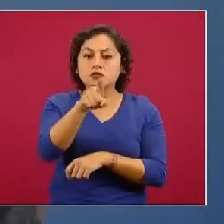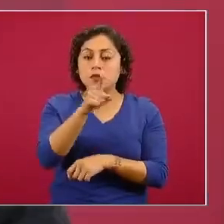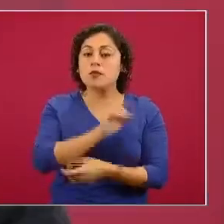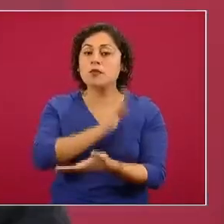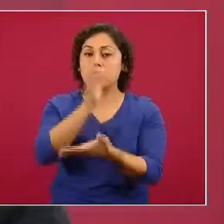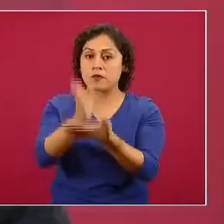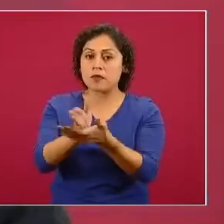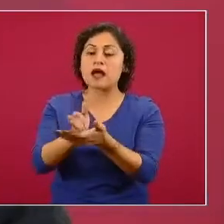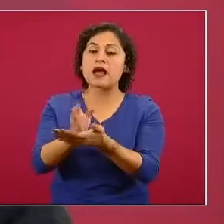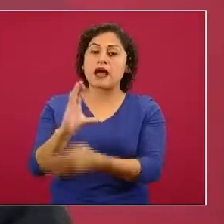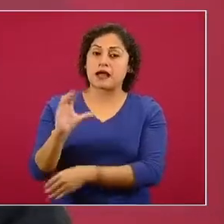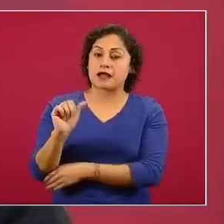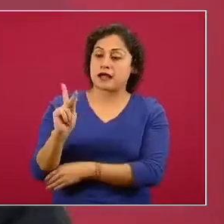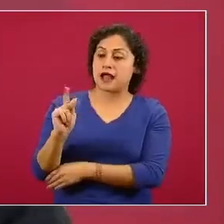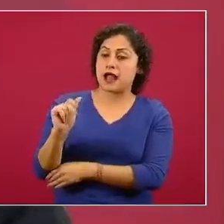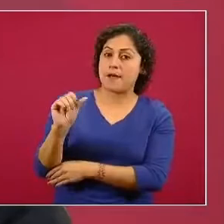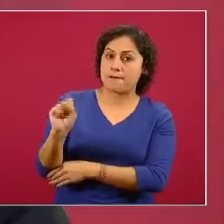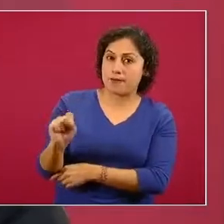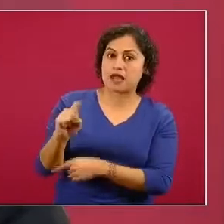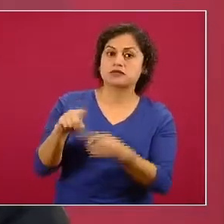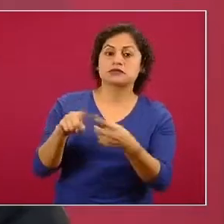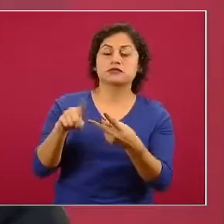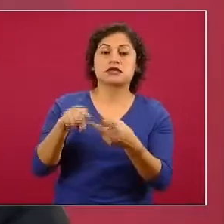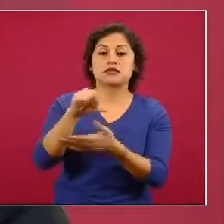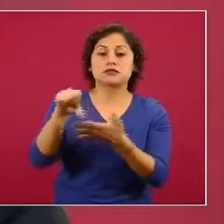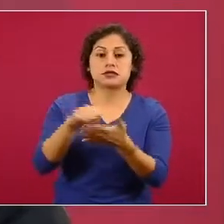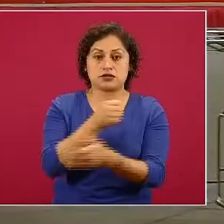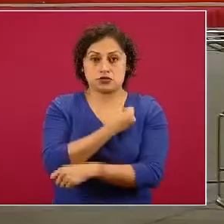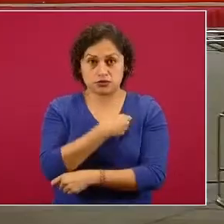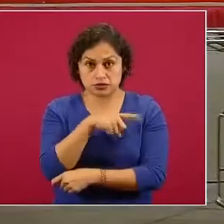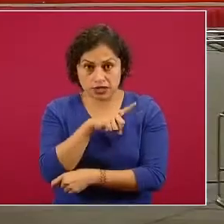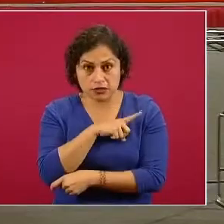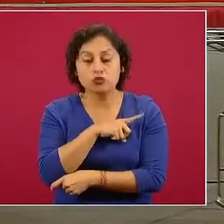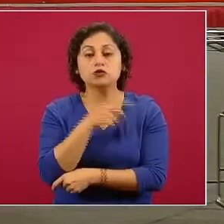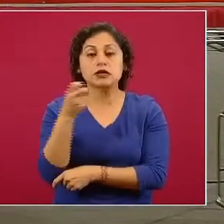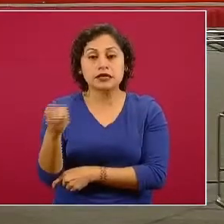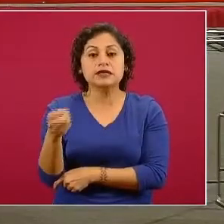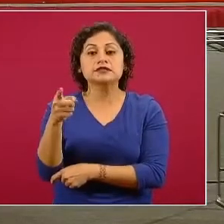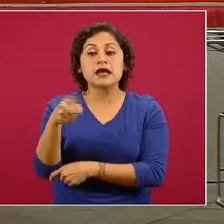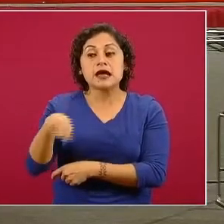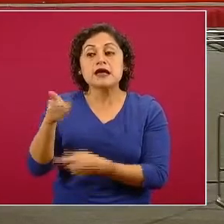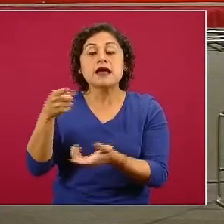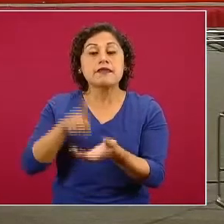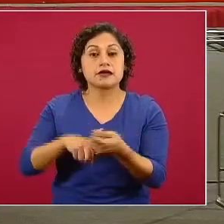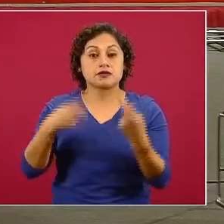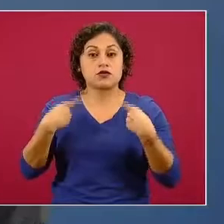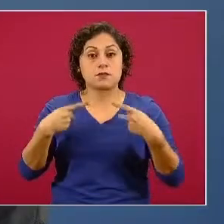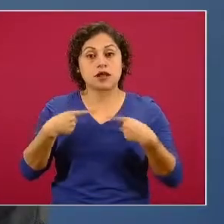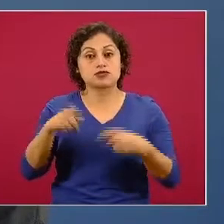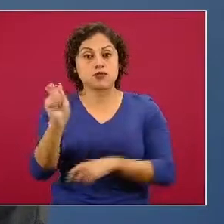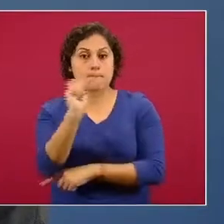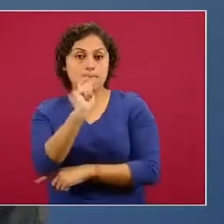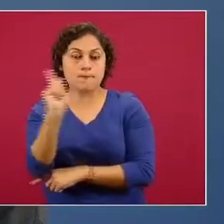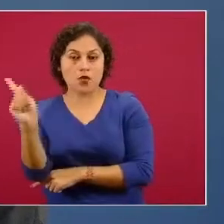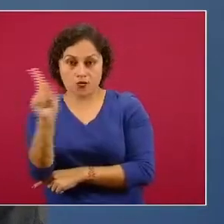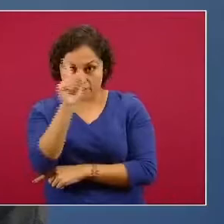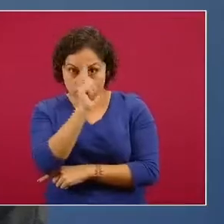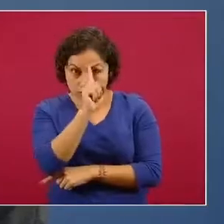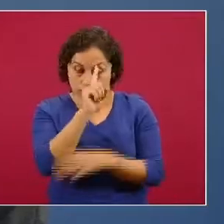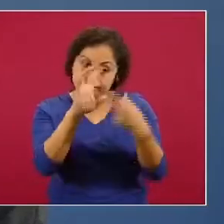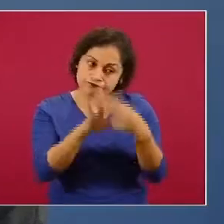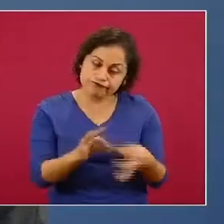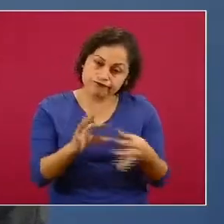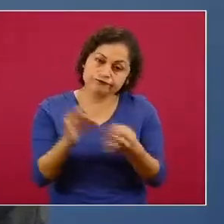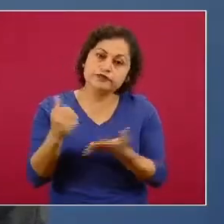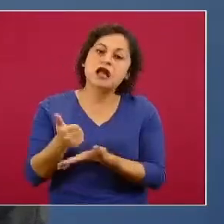acercarse a los CAPAS, a los centros de atención primaria de las adicciones, para recibir una orientación y ya los profesionales y los especialistas